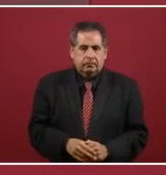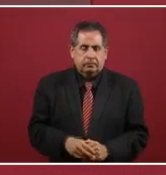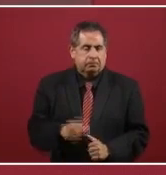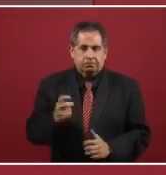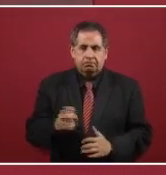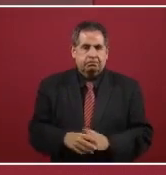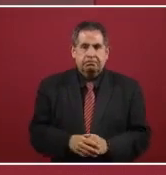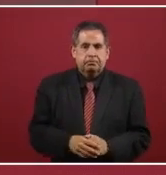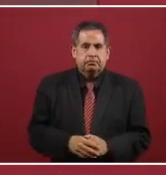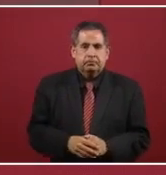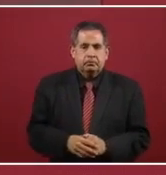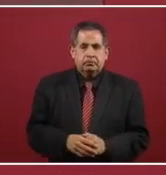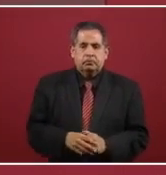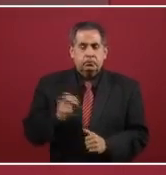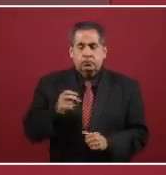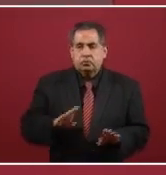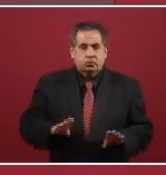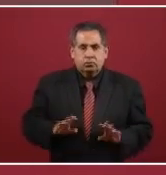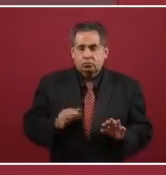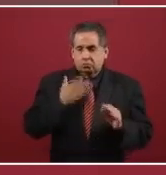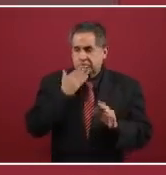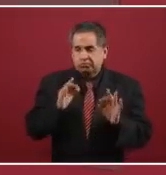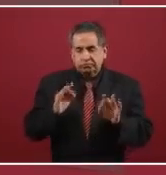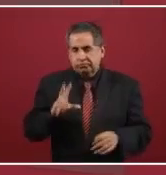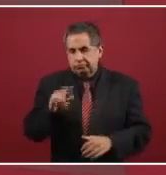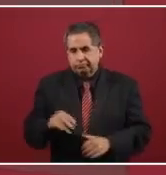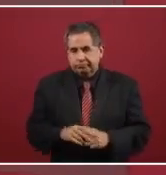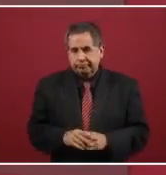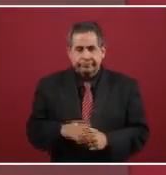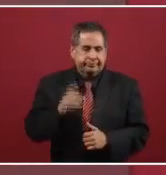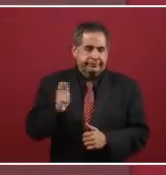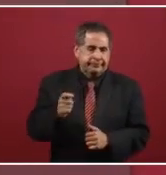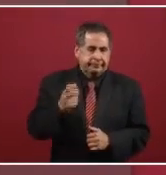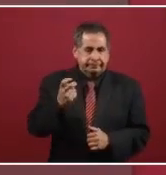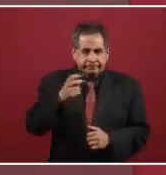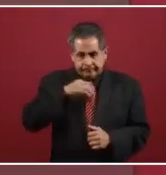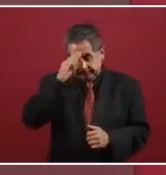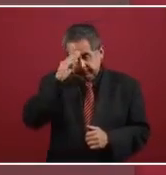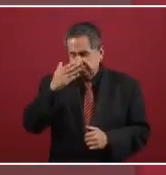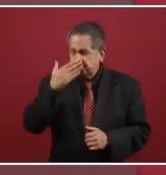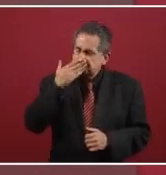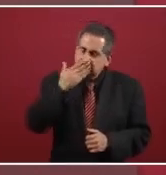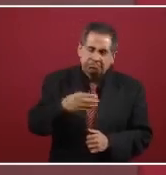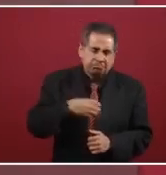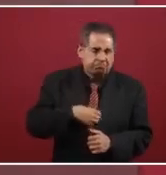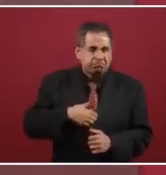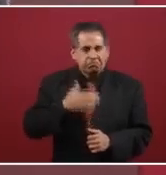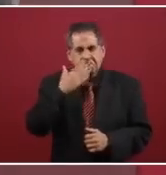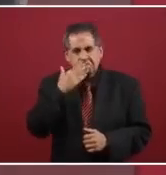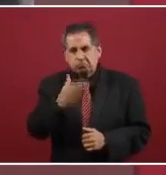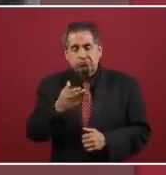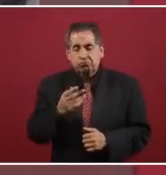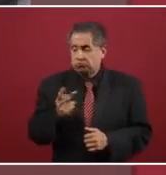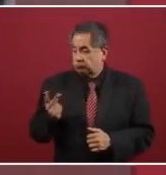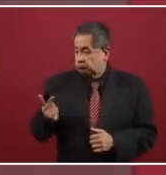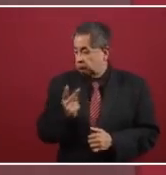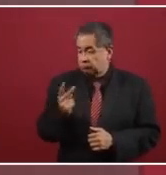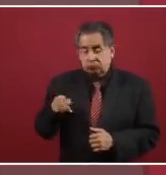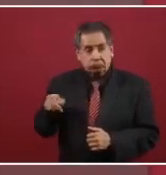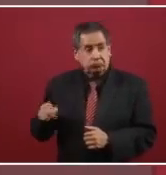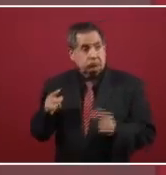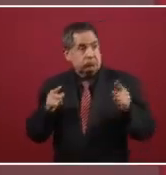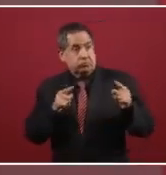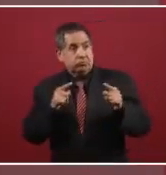Eso no conviene. Entonces, por eso celebro mucho el que se haya logrado un